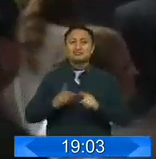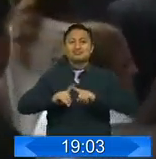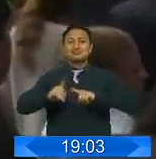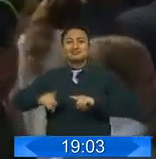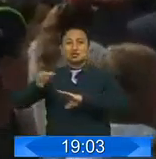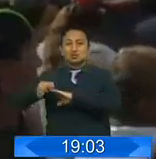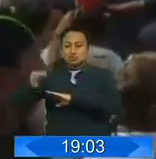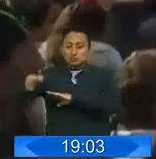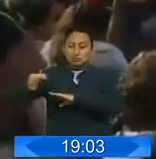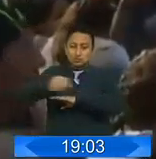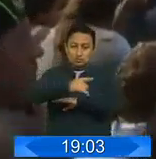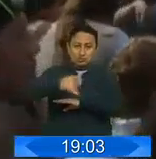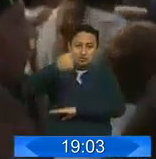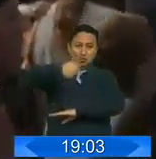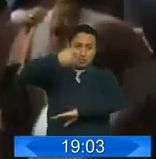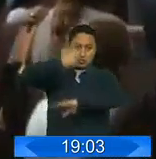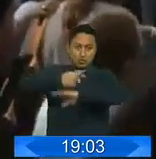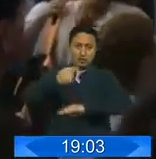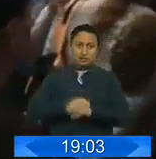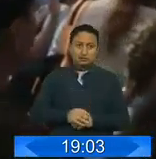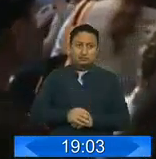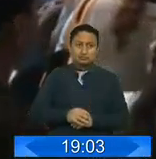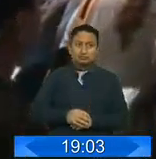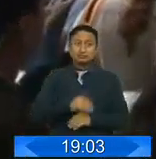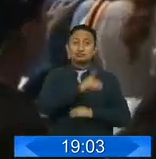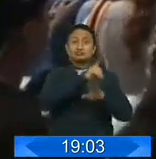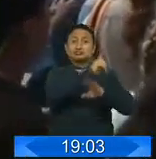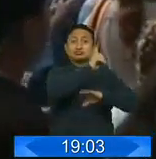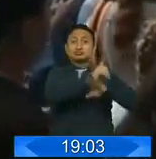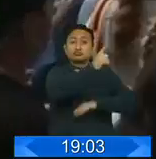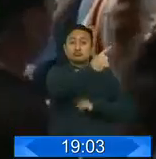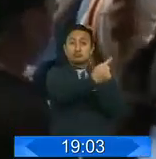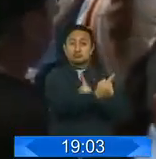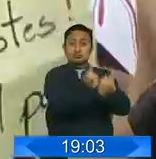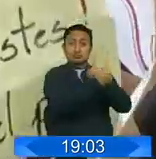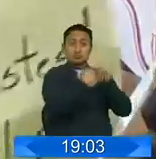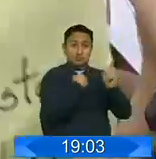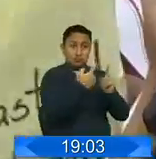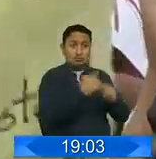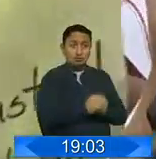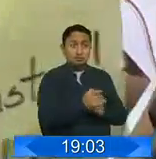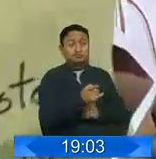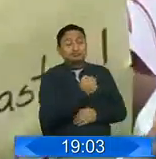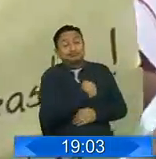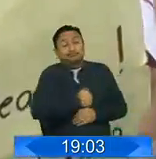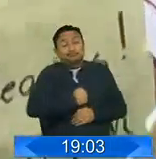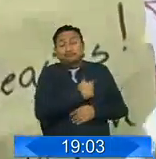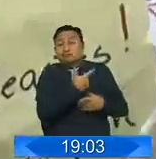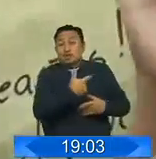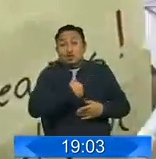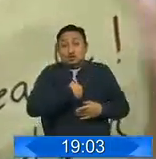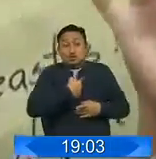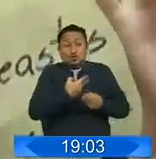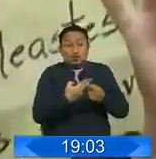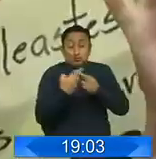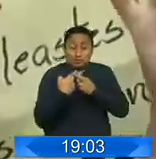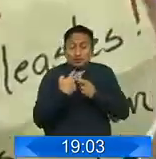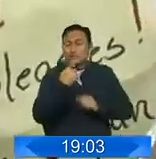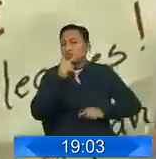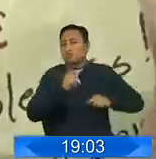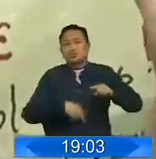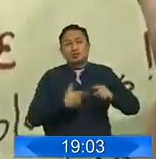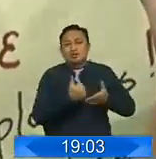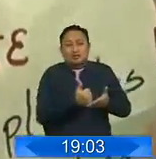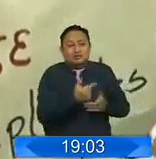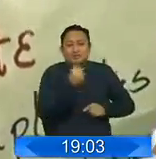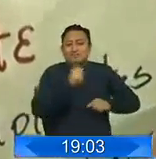cantones de la provincia de Guayas. Hablé con el director de mi distrito, quien me dijo que no, que lamentablemente que eso estaba fuera del alcance de sus manos y que él no